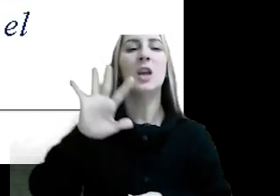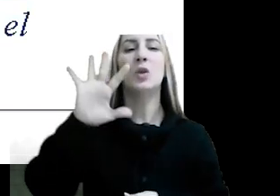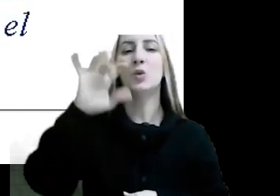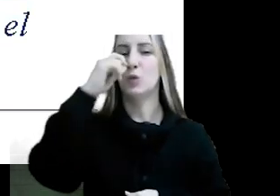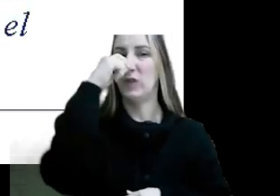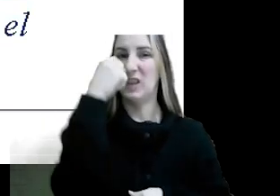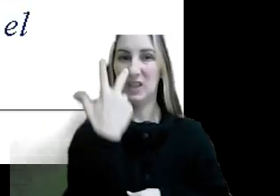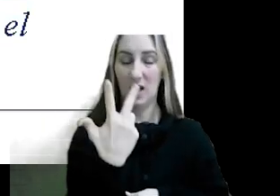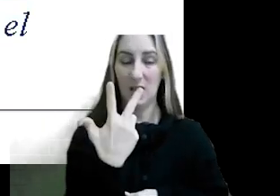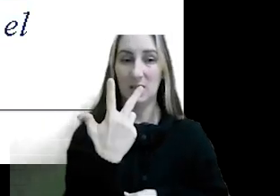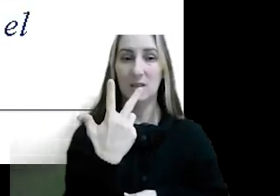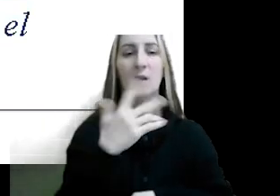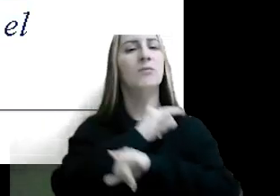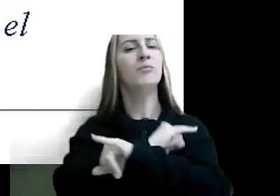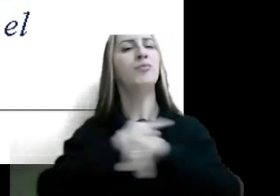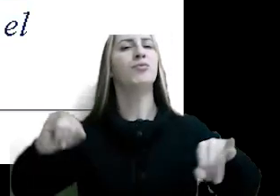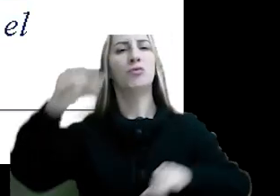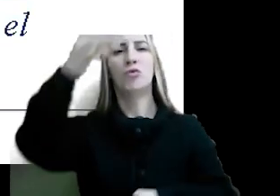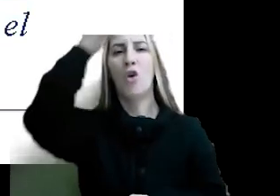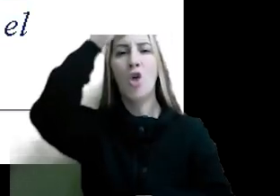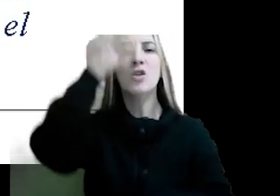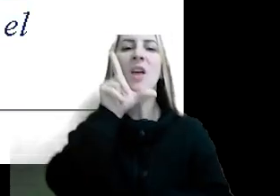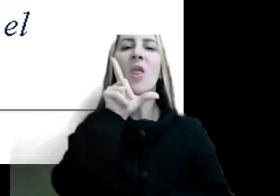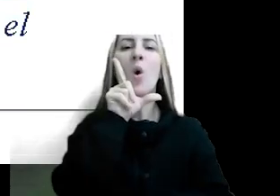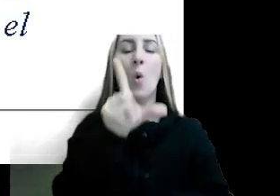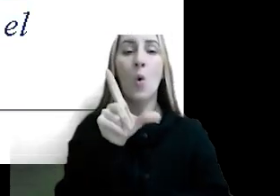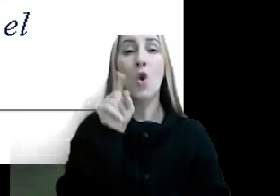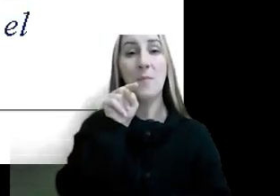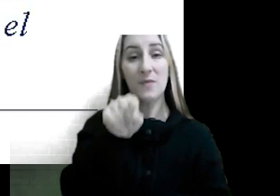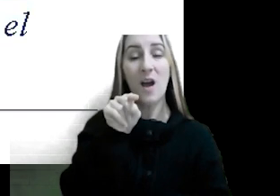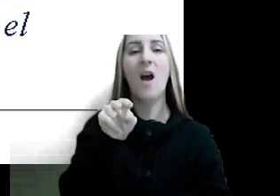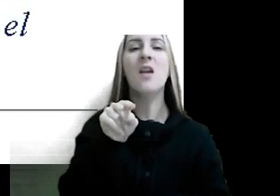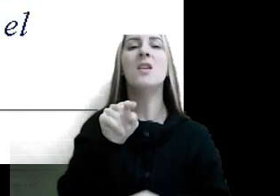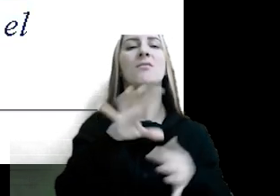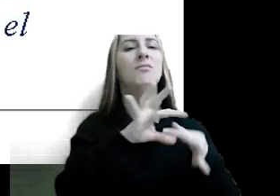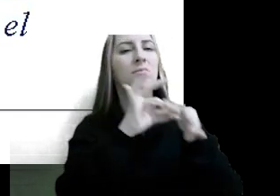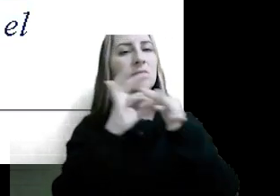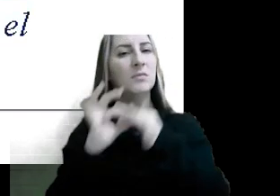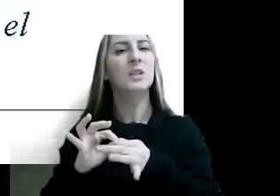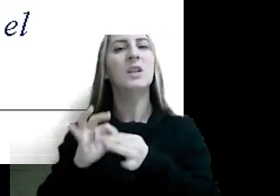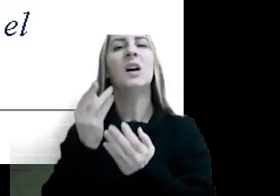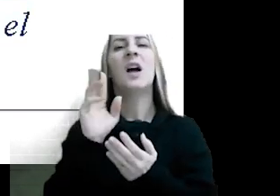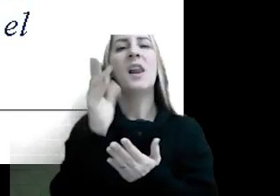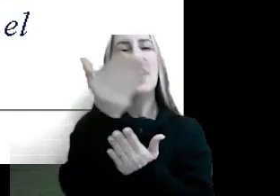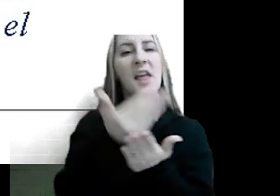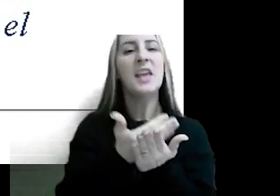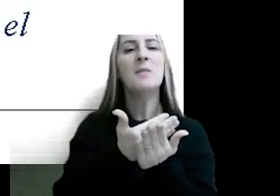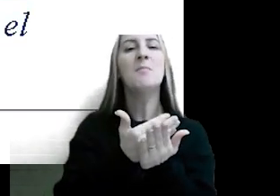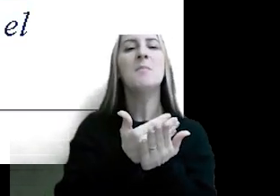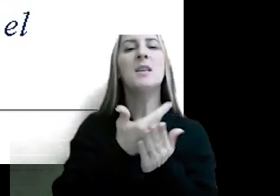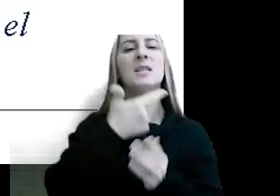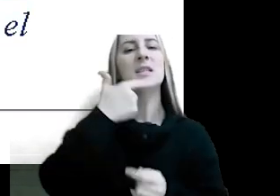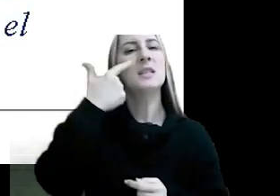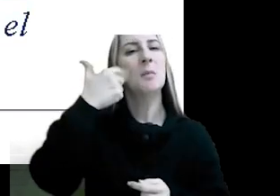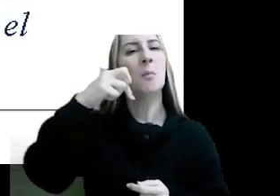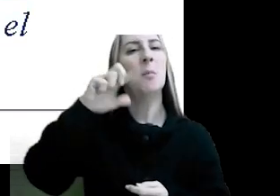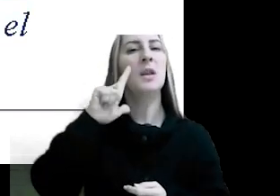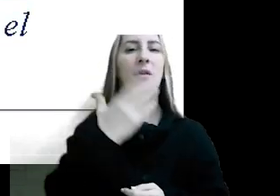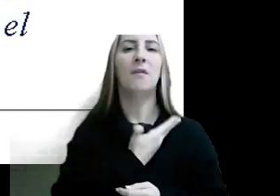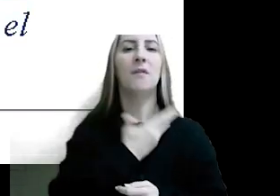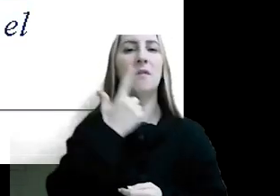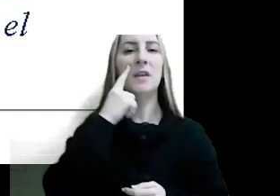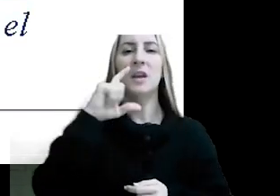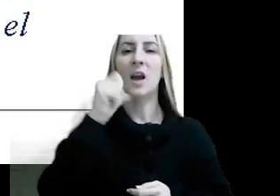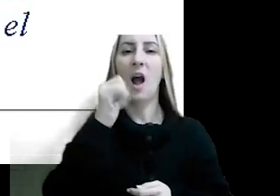5523, publicada el 12 de julio. En este caso se vincula con el régimen simplificado, el cual, si bien